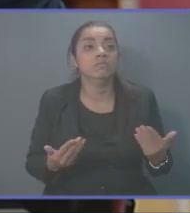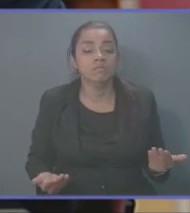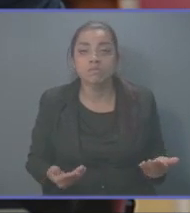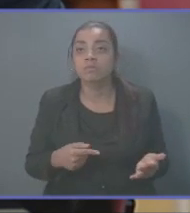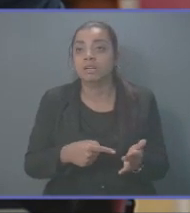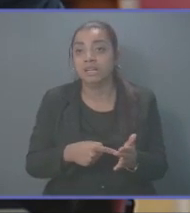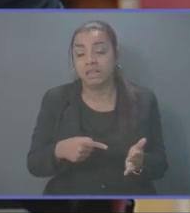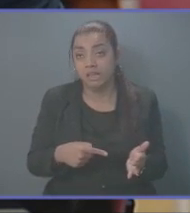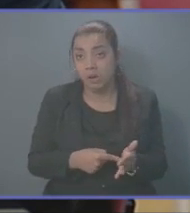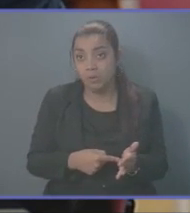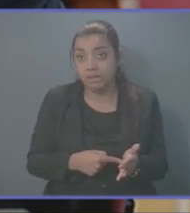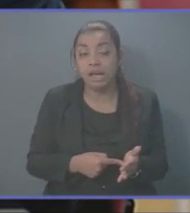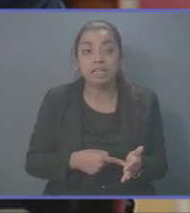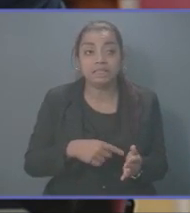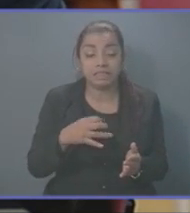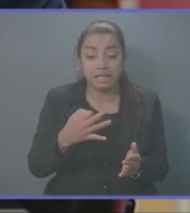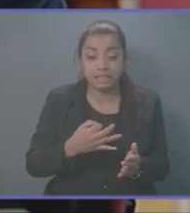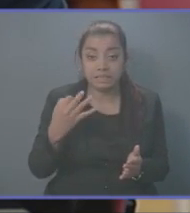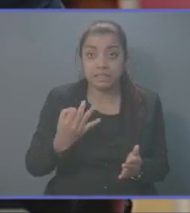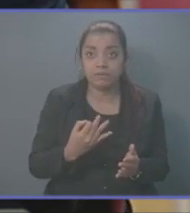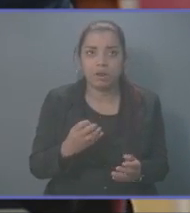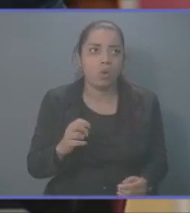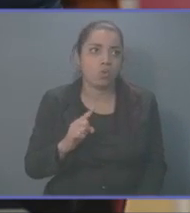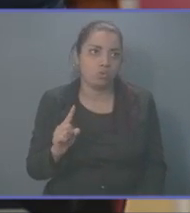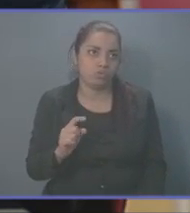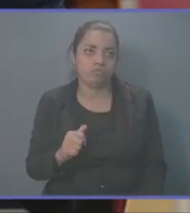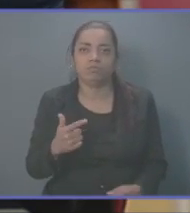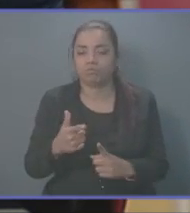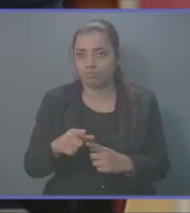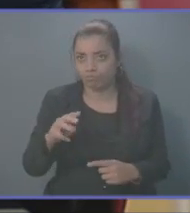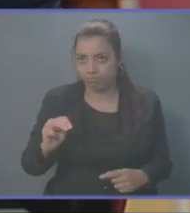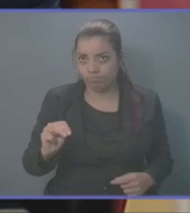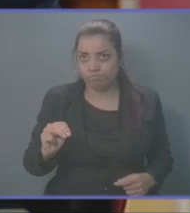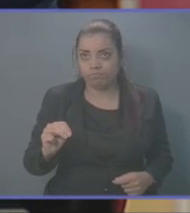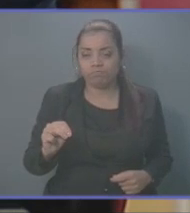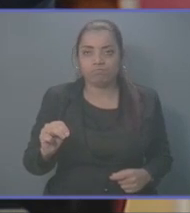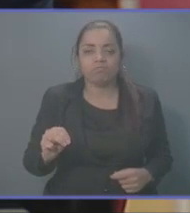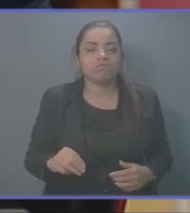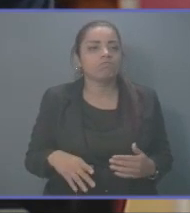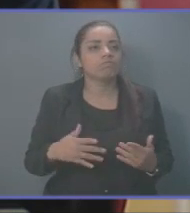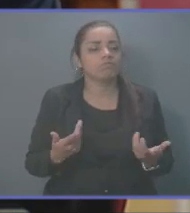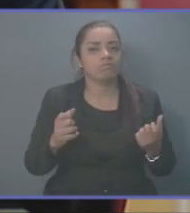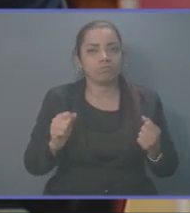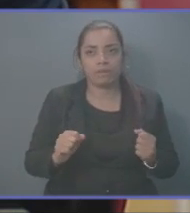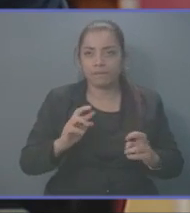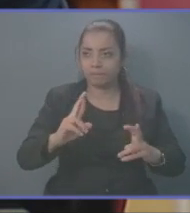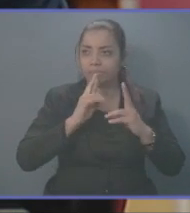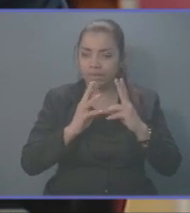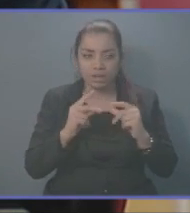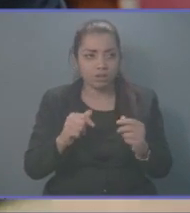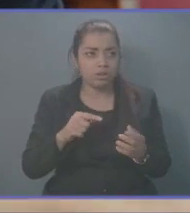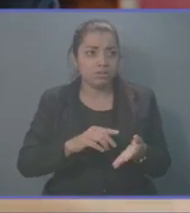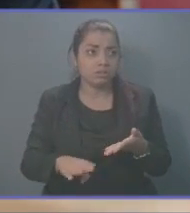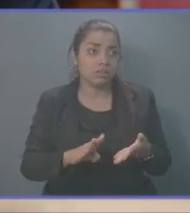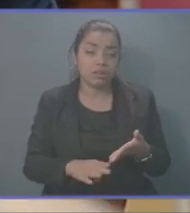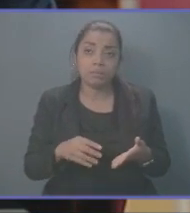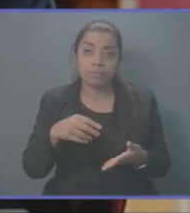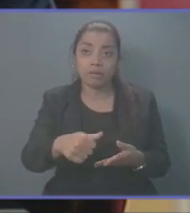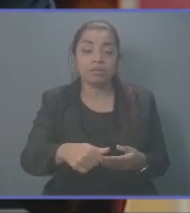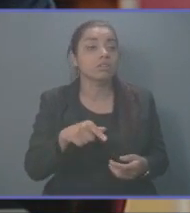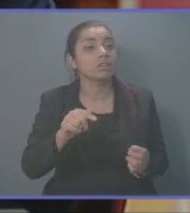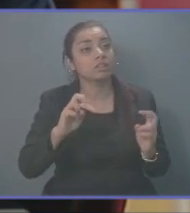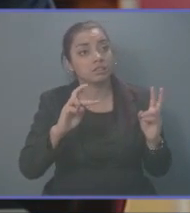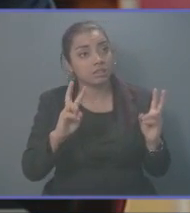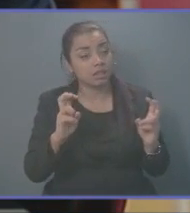sea exigible o no. M. Que tenga resolución de pago a plazos, en este